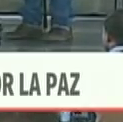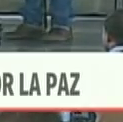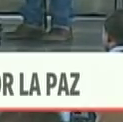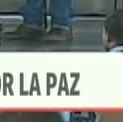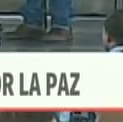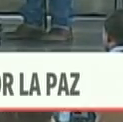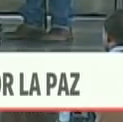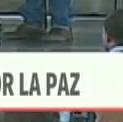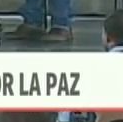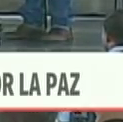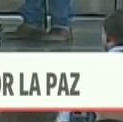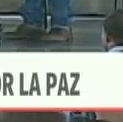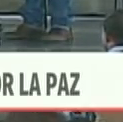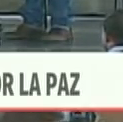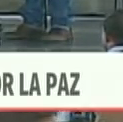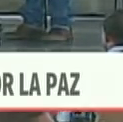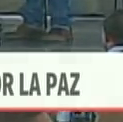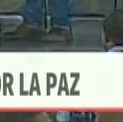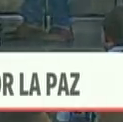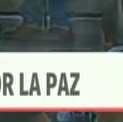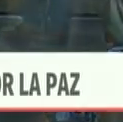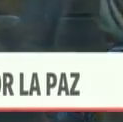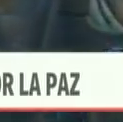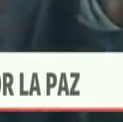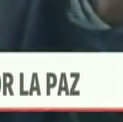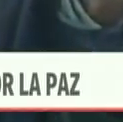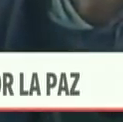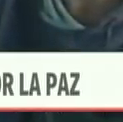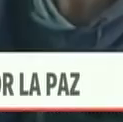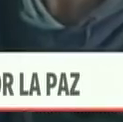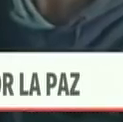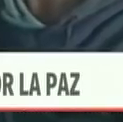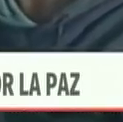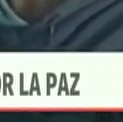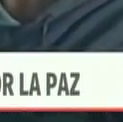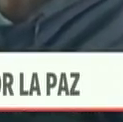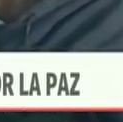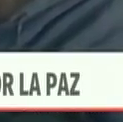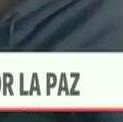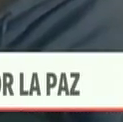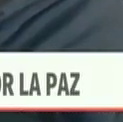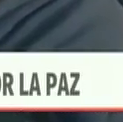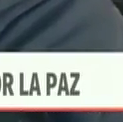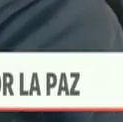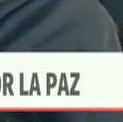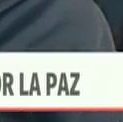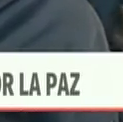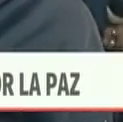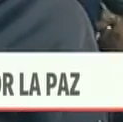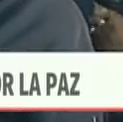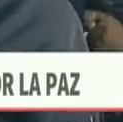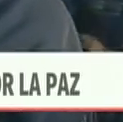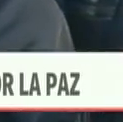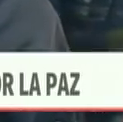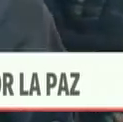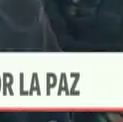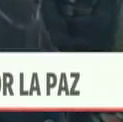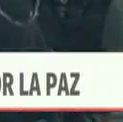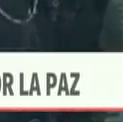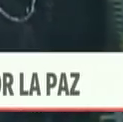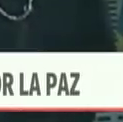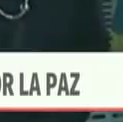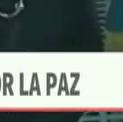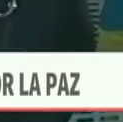La Rinconada. Se trata de una cadena de oración permanente en más de 17.000 templos, más de 8 millones de